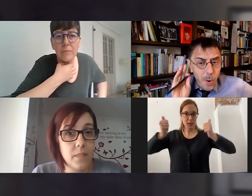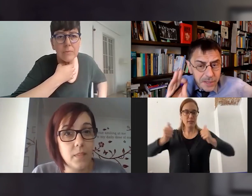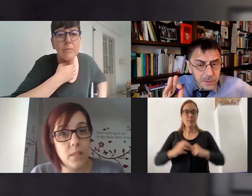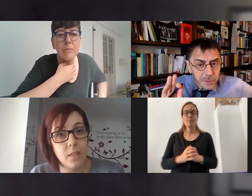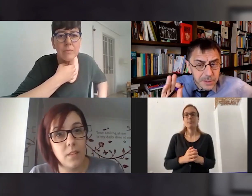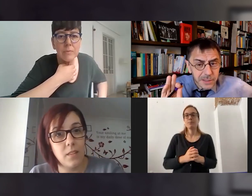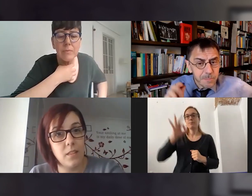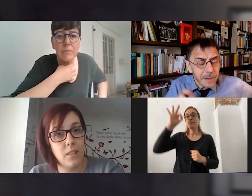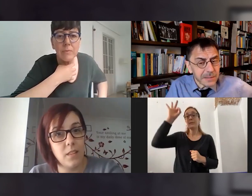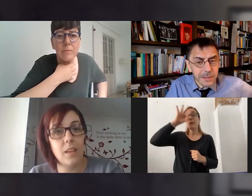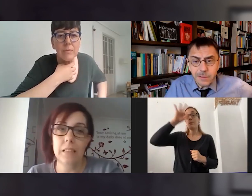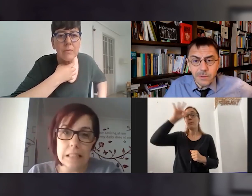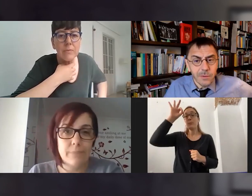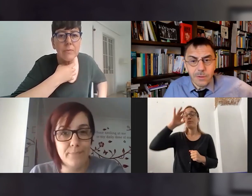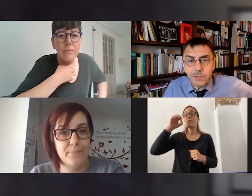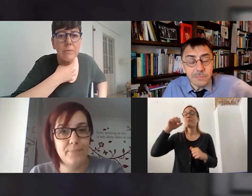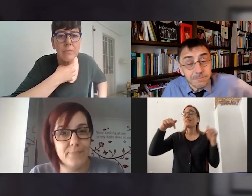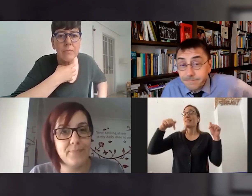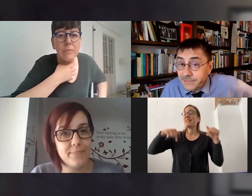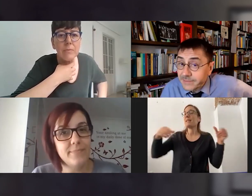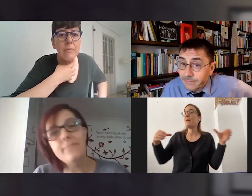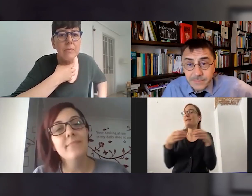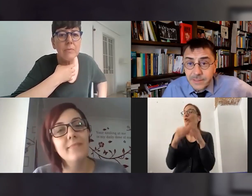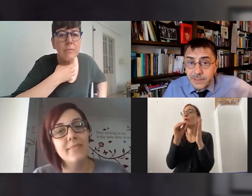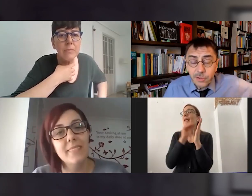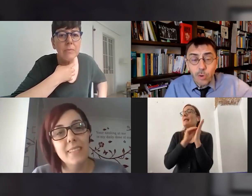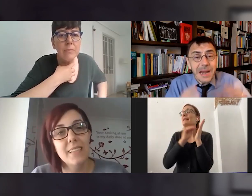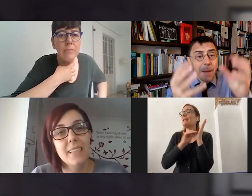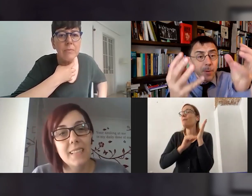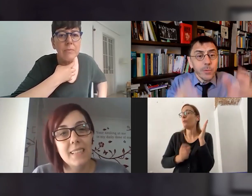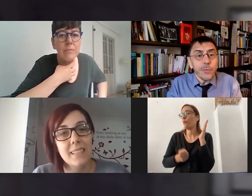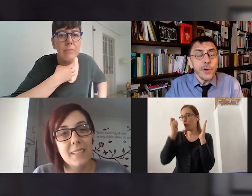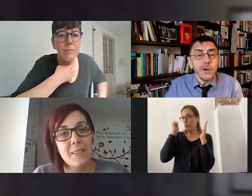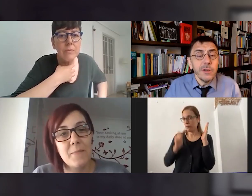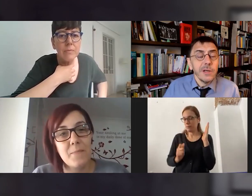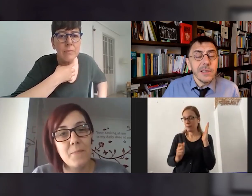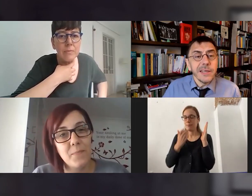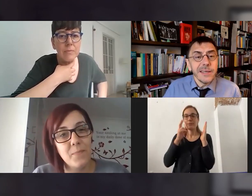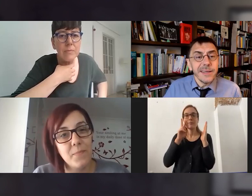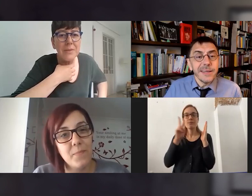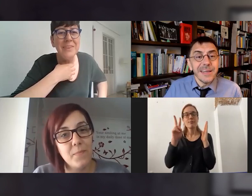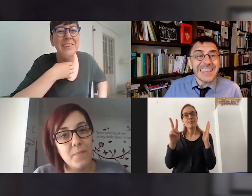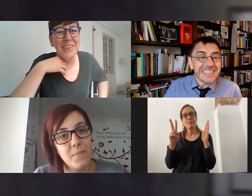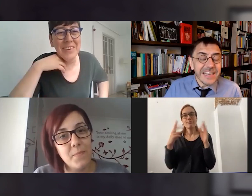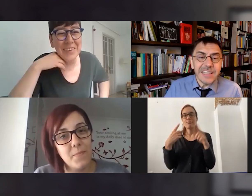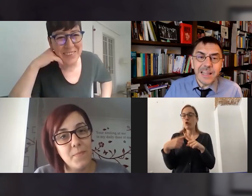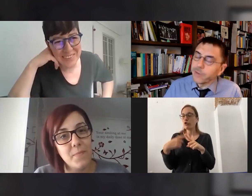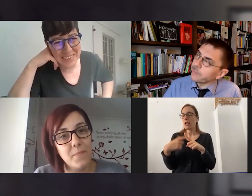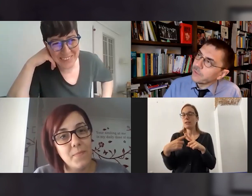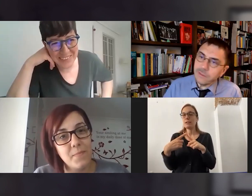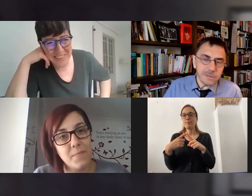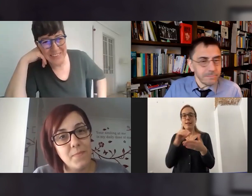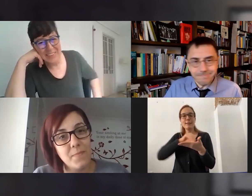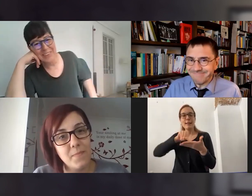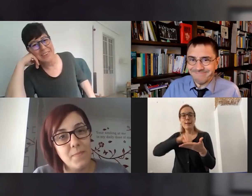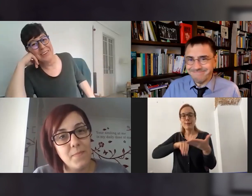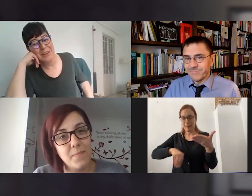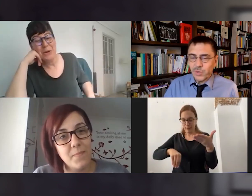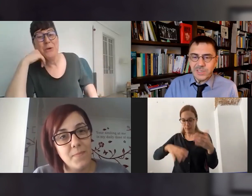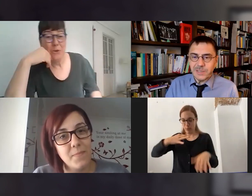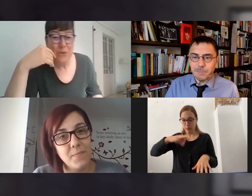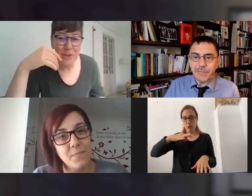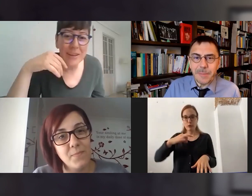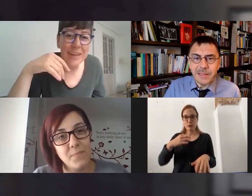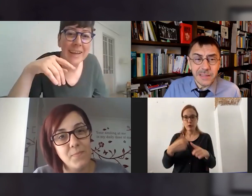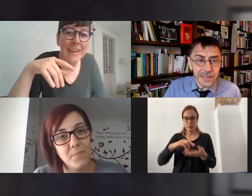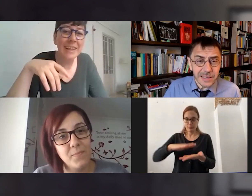muy poquito, ¿eh? Es un partido, si uno mira la producción escrita de Podemos, no